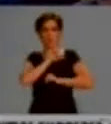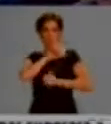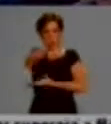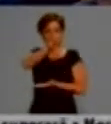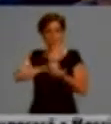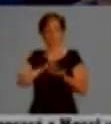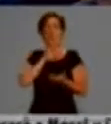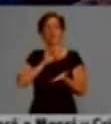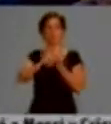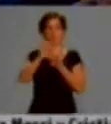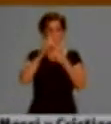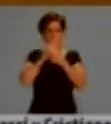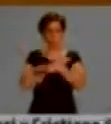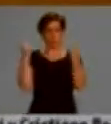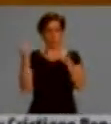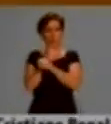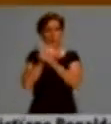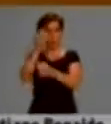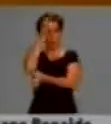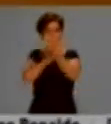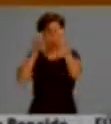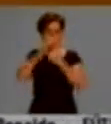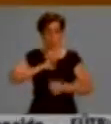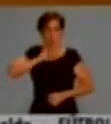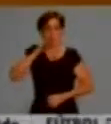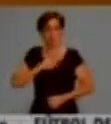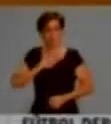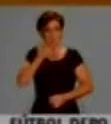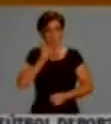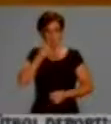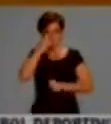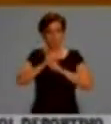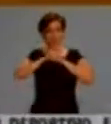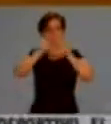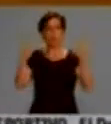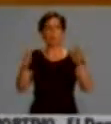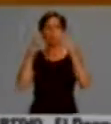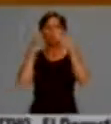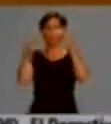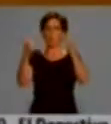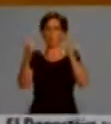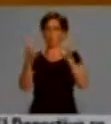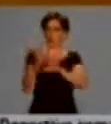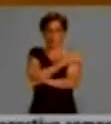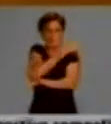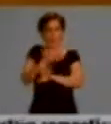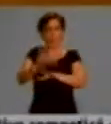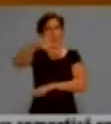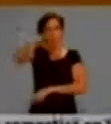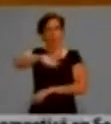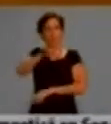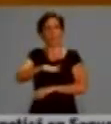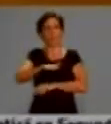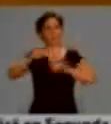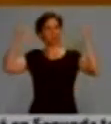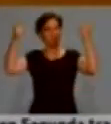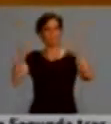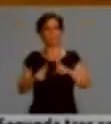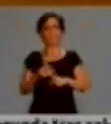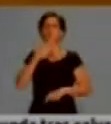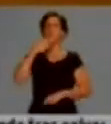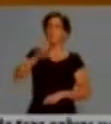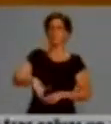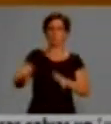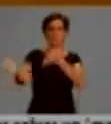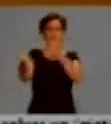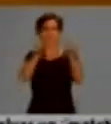de empleo, cuyos datos concretos conoceremos mañana, refleja un descenso en los últimos 5 meses que se situará en